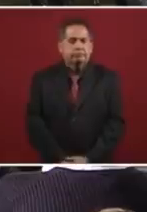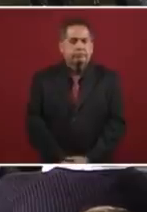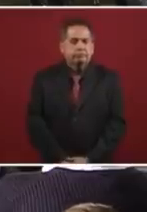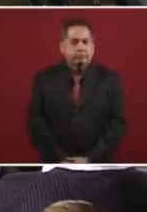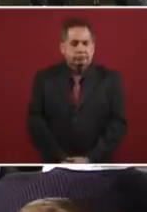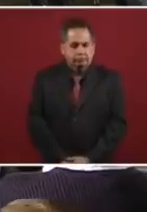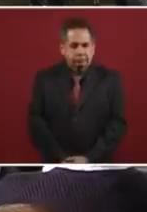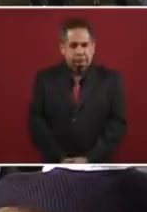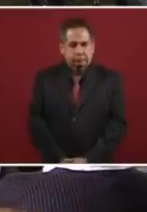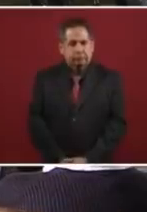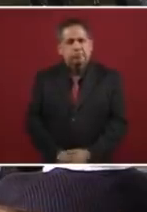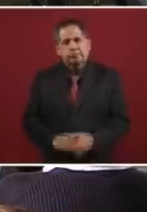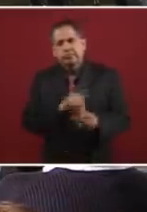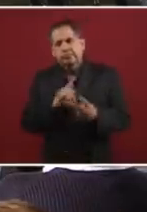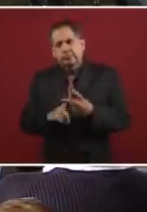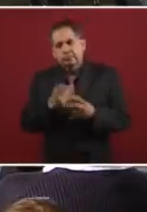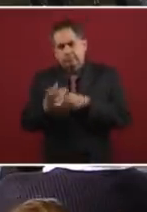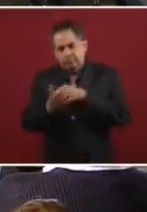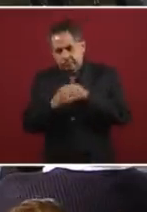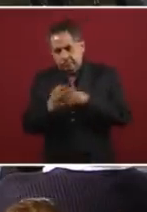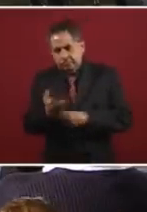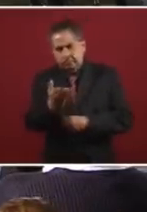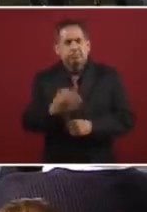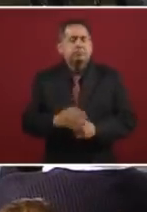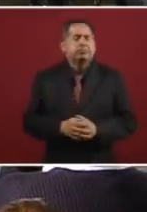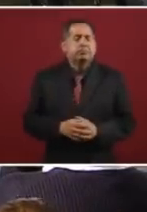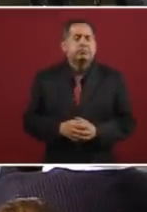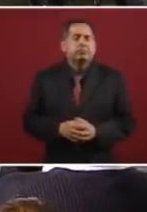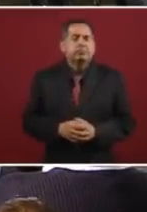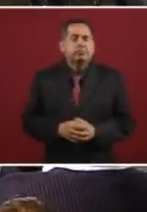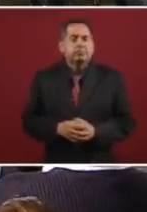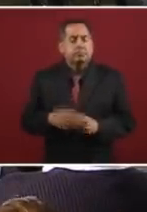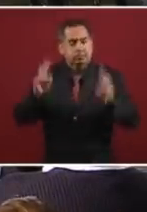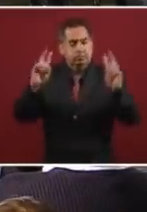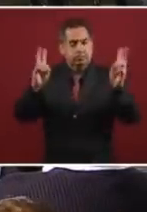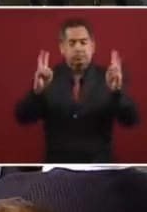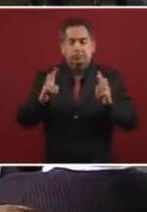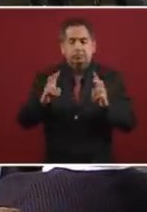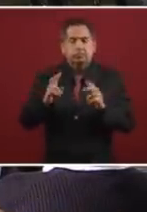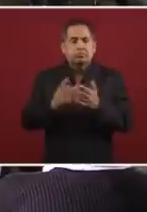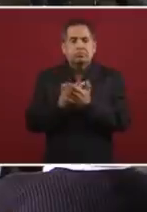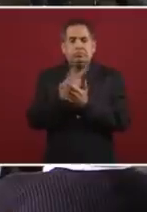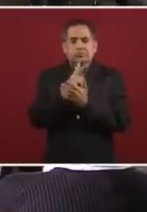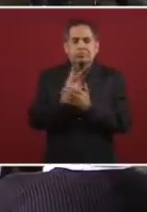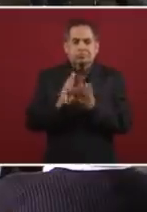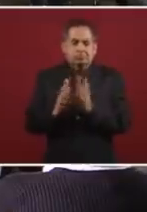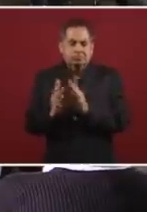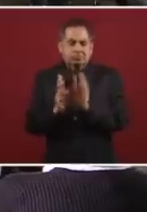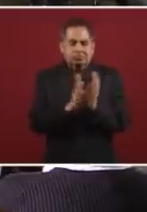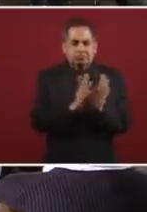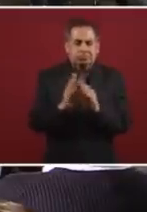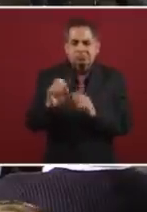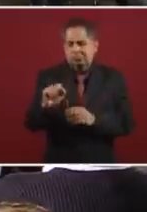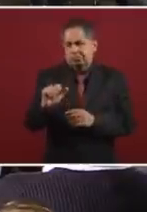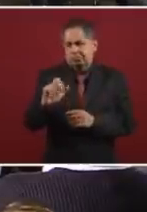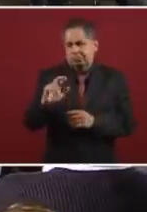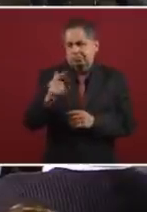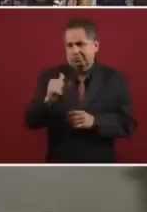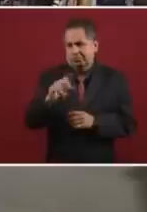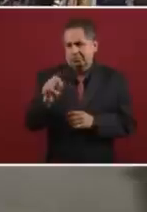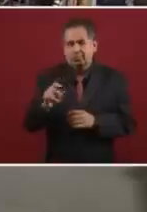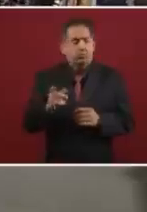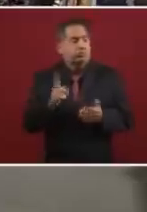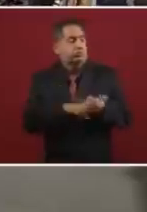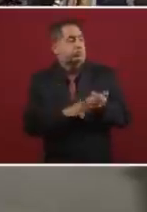una segunda pregunta señor presidente si me lo permite ahorita que comento lo del tema de el sargazo hubo ofrecimientos de grupos empresariales